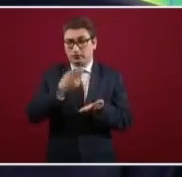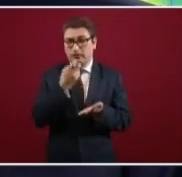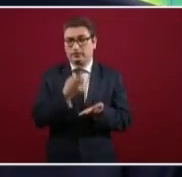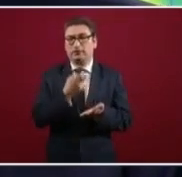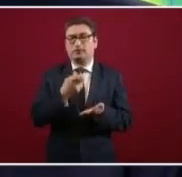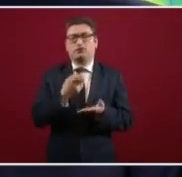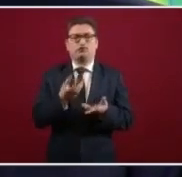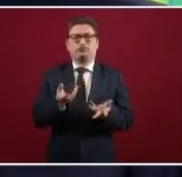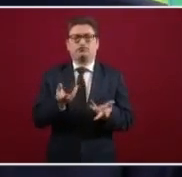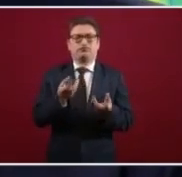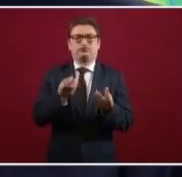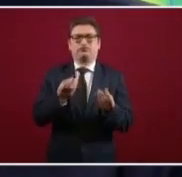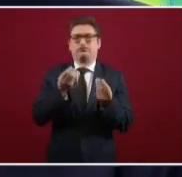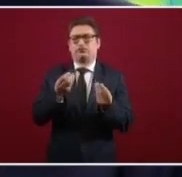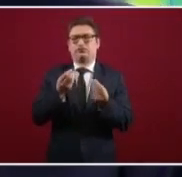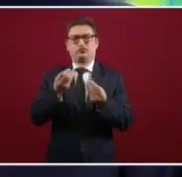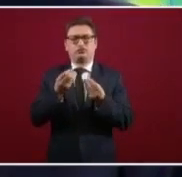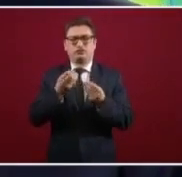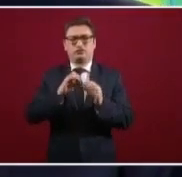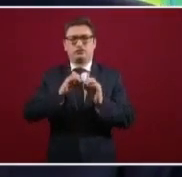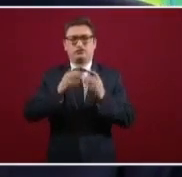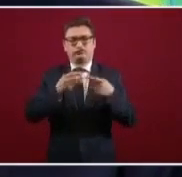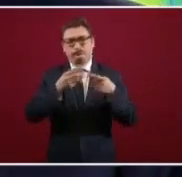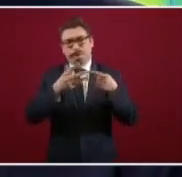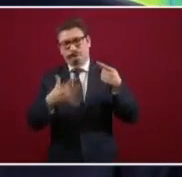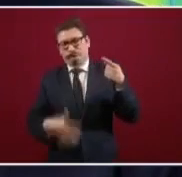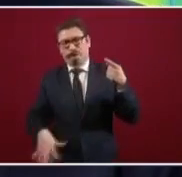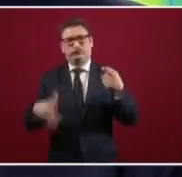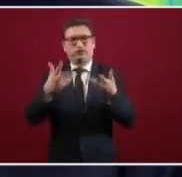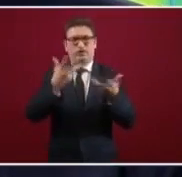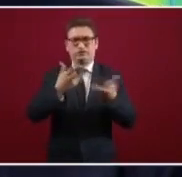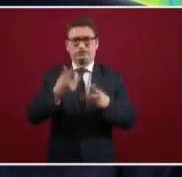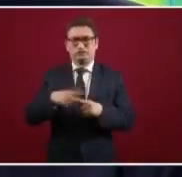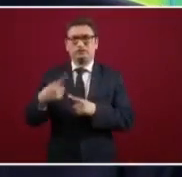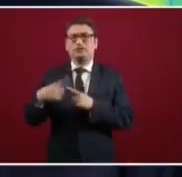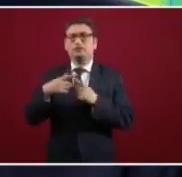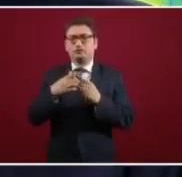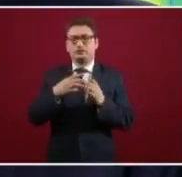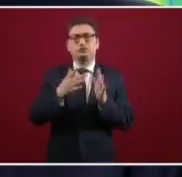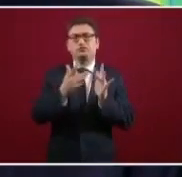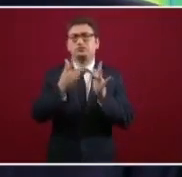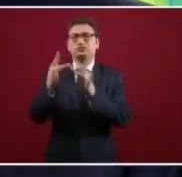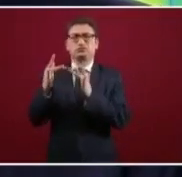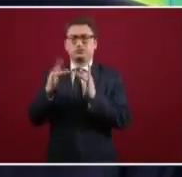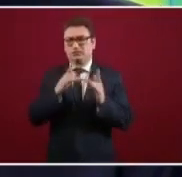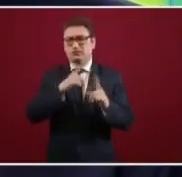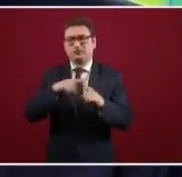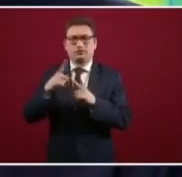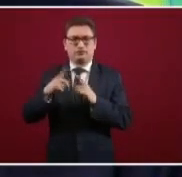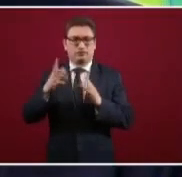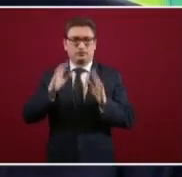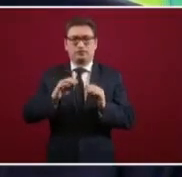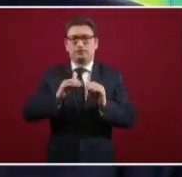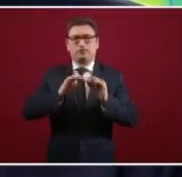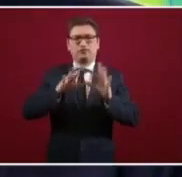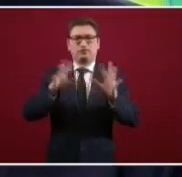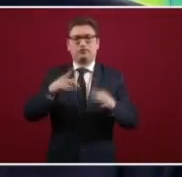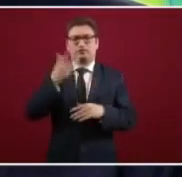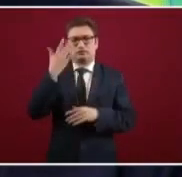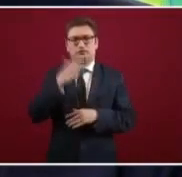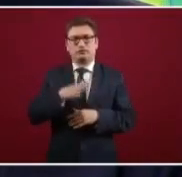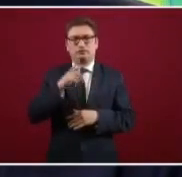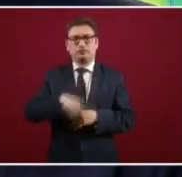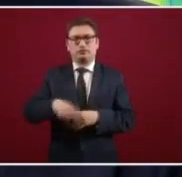muchas ramificaciones hay una colaboración e invariable de nuestro